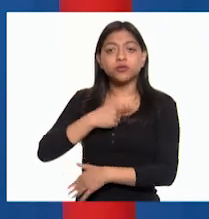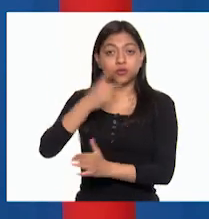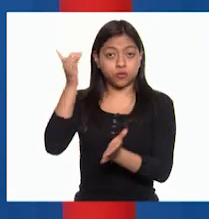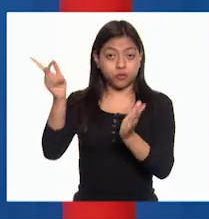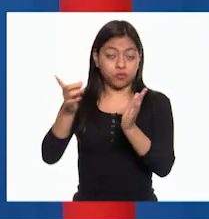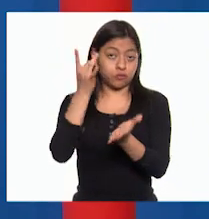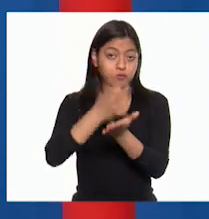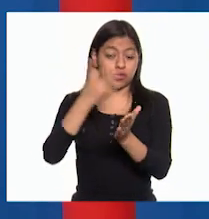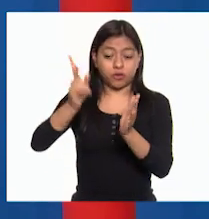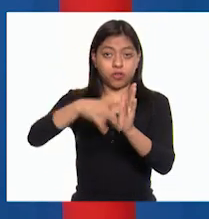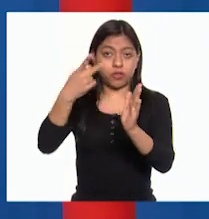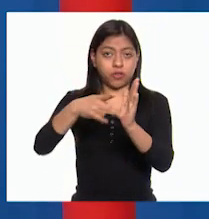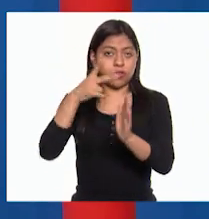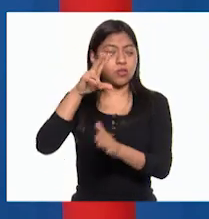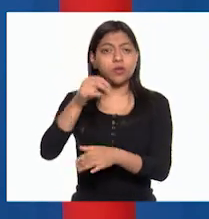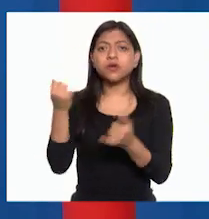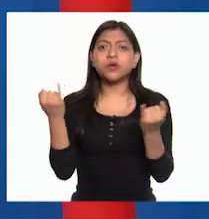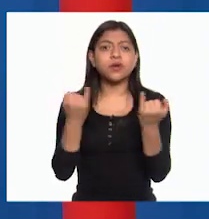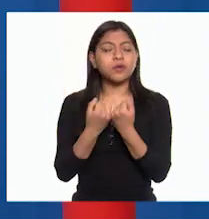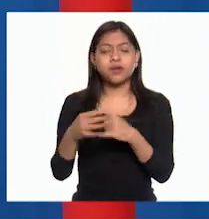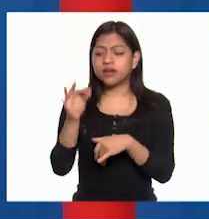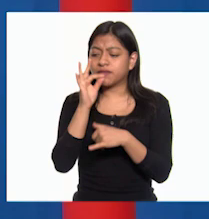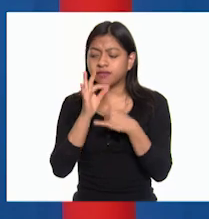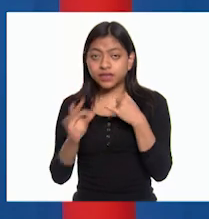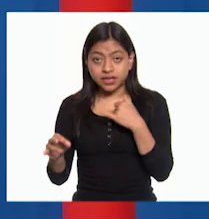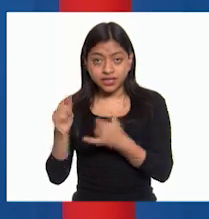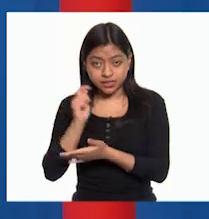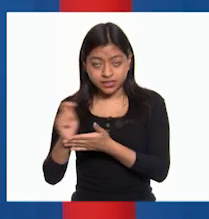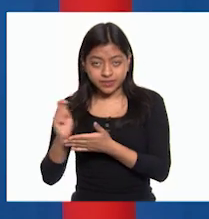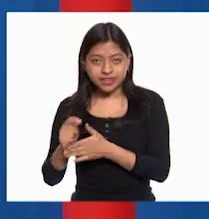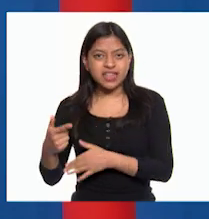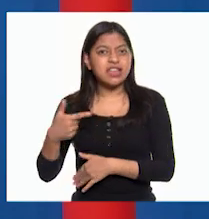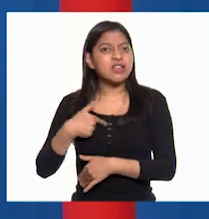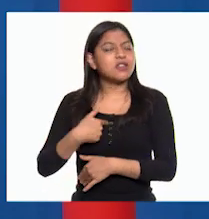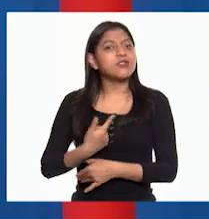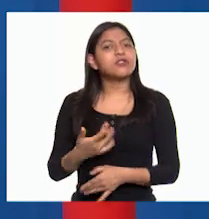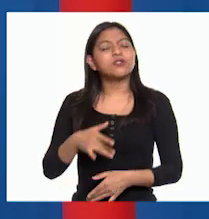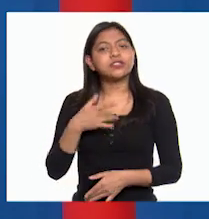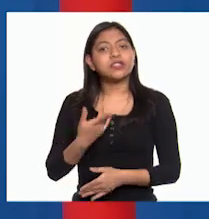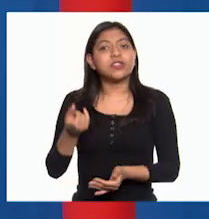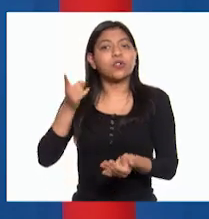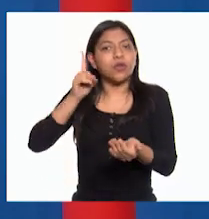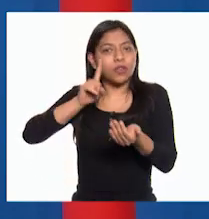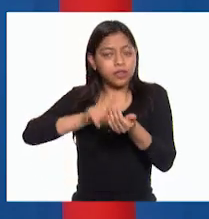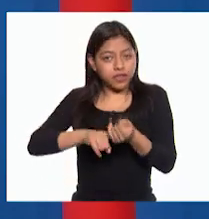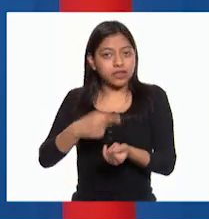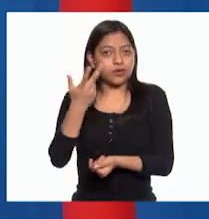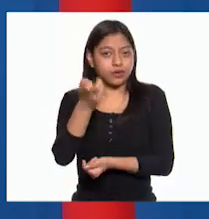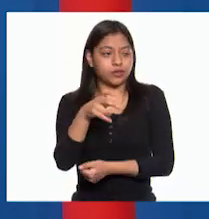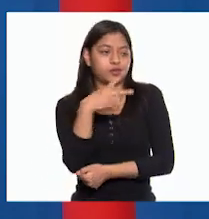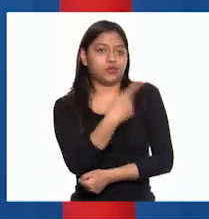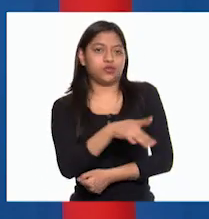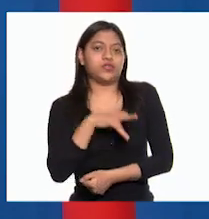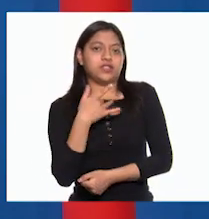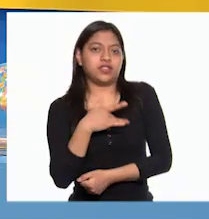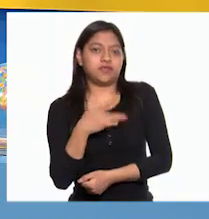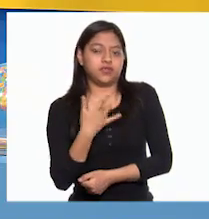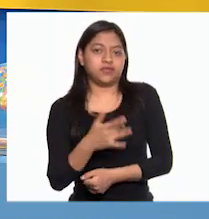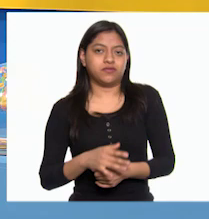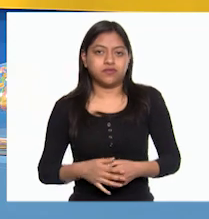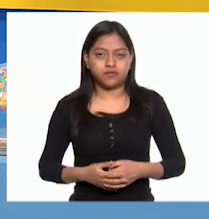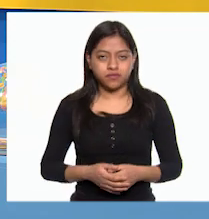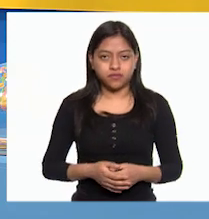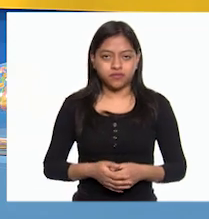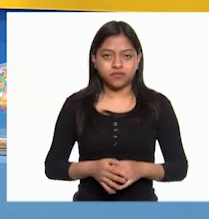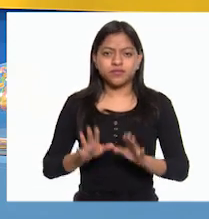repetición, porque sirve de frase final, sino también porque creo que encierra gran parte del sentido general de este texto.